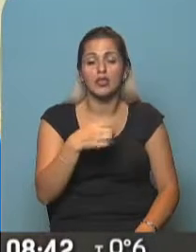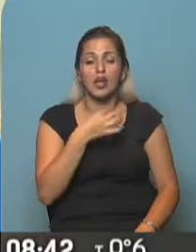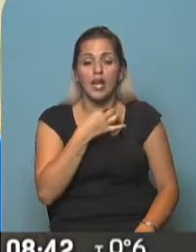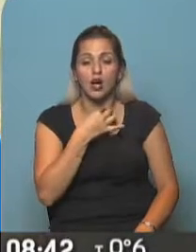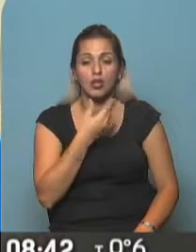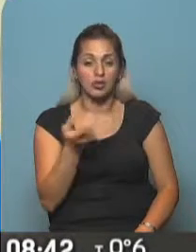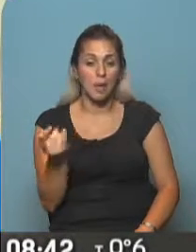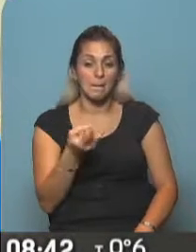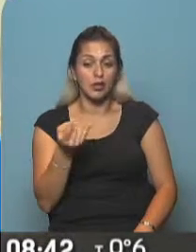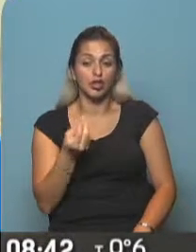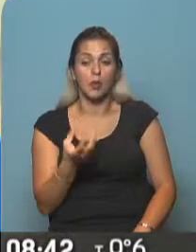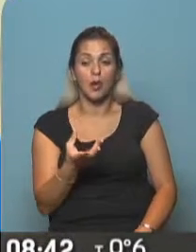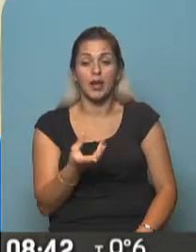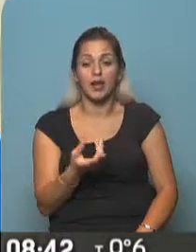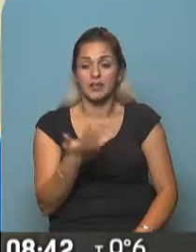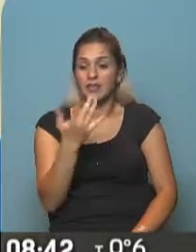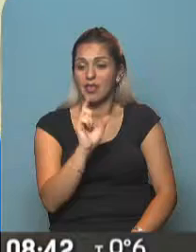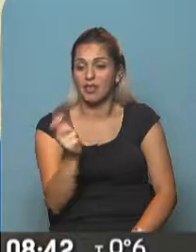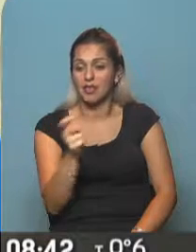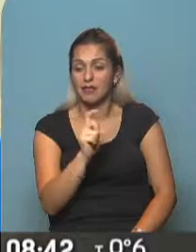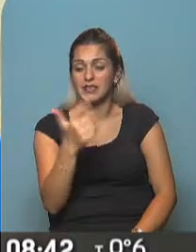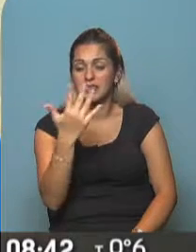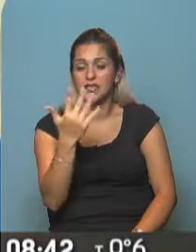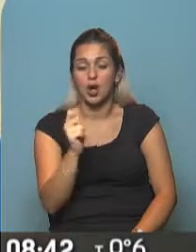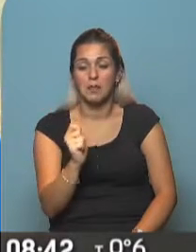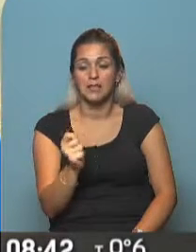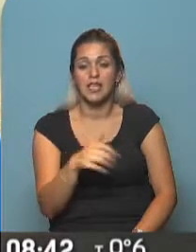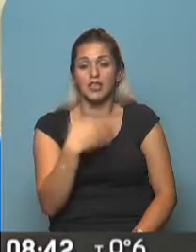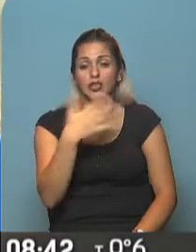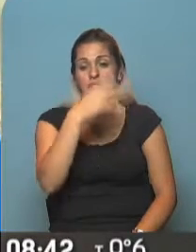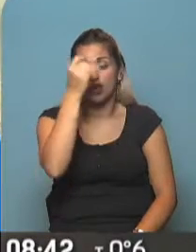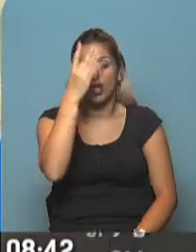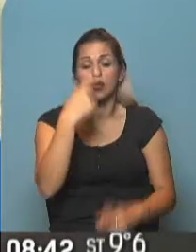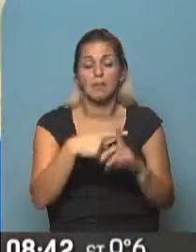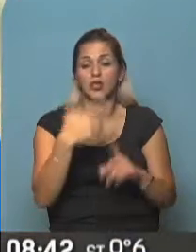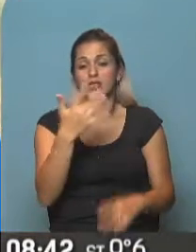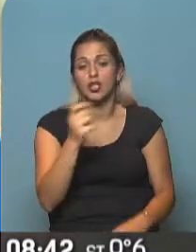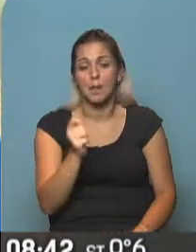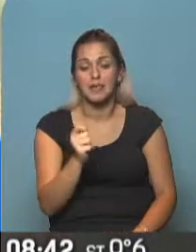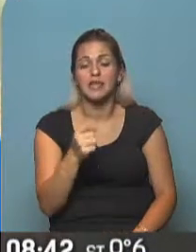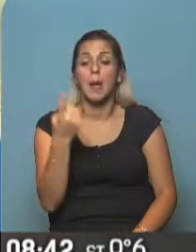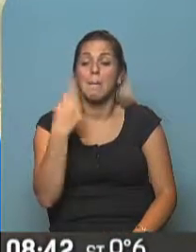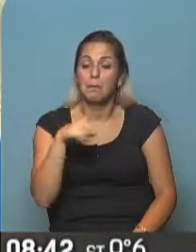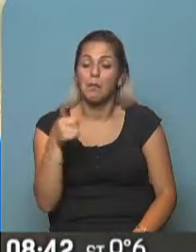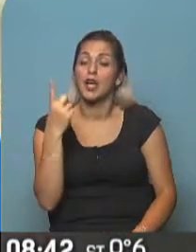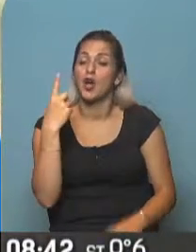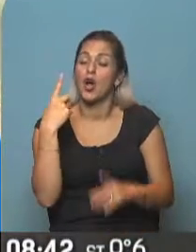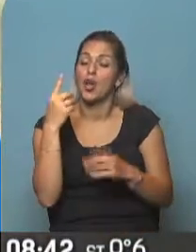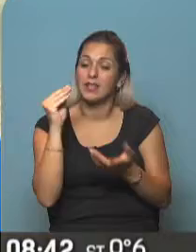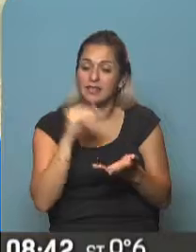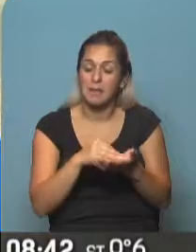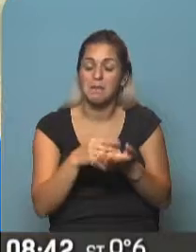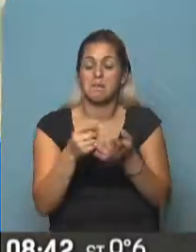agosto. Mentiroso porque es por 5 meses, entonces si el 12 es por 5 meses, pero además, para